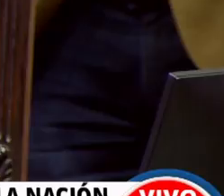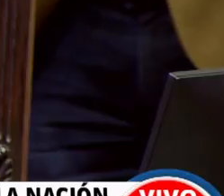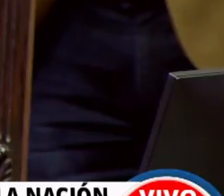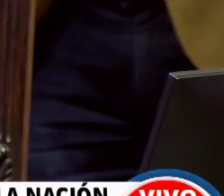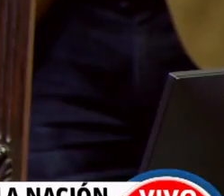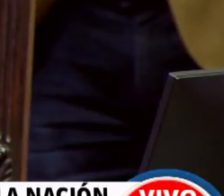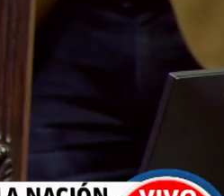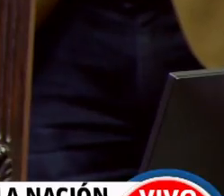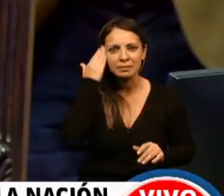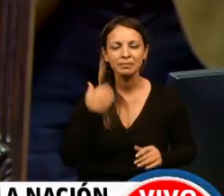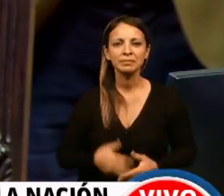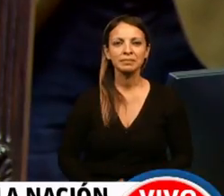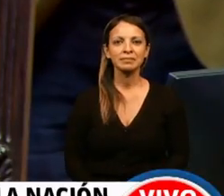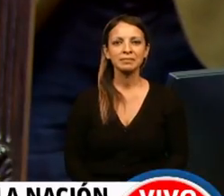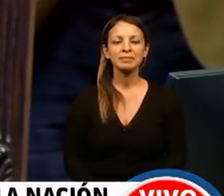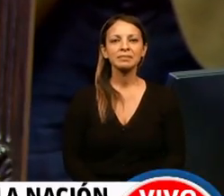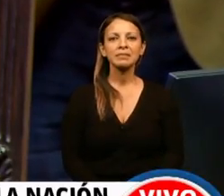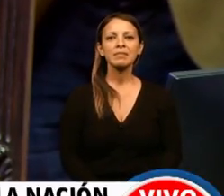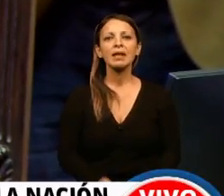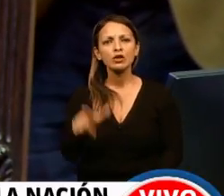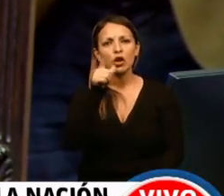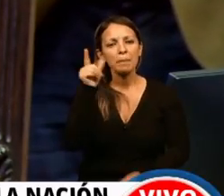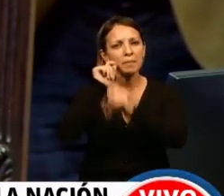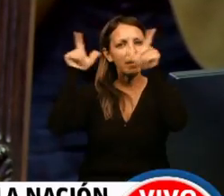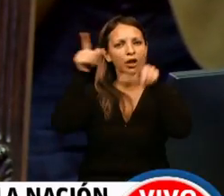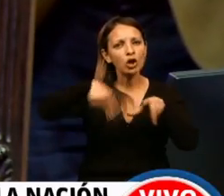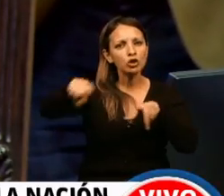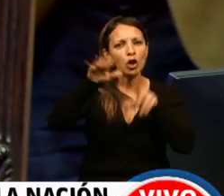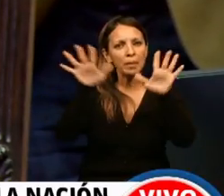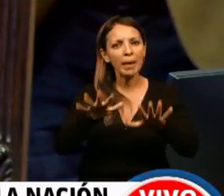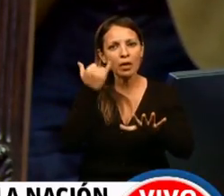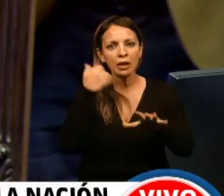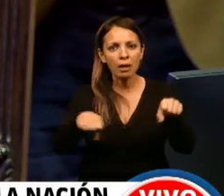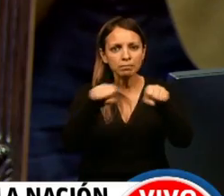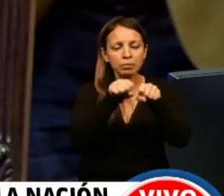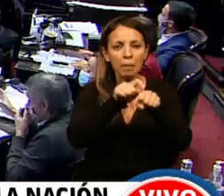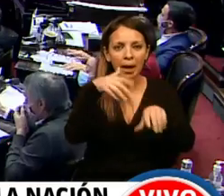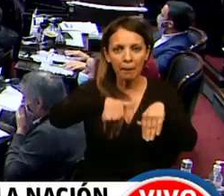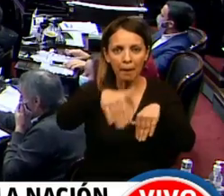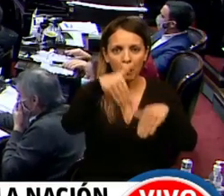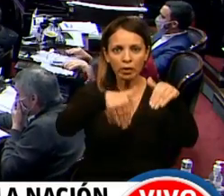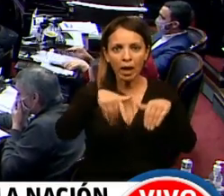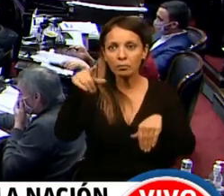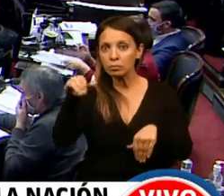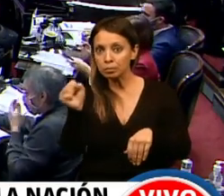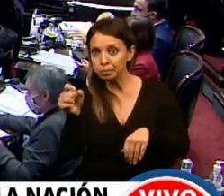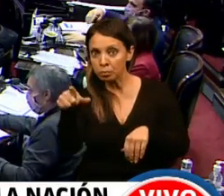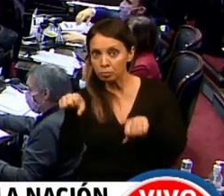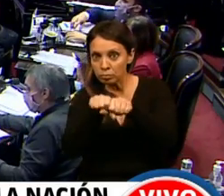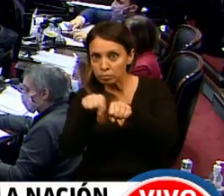imagino que estará en todos lados ya para votar diputada moreau está logueado está bloqueada